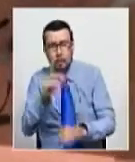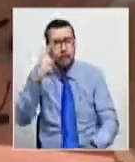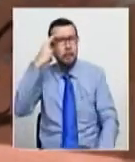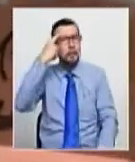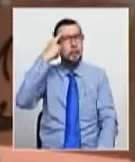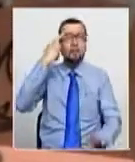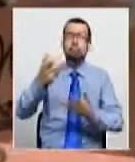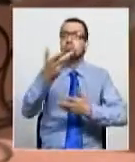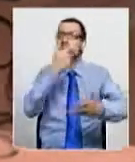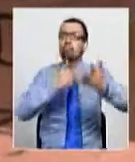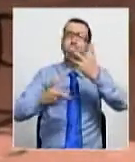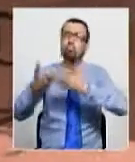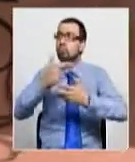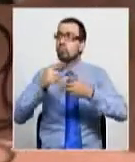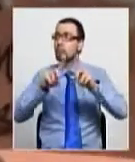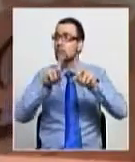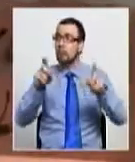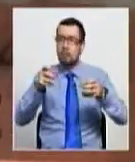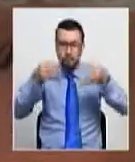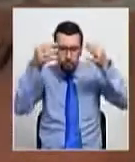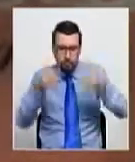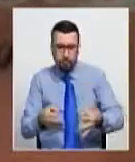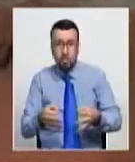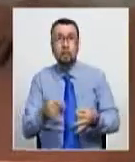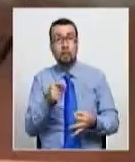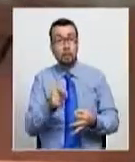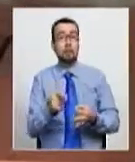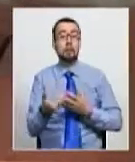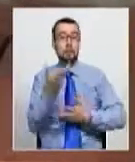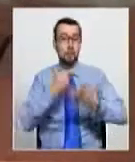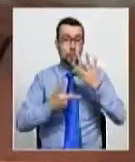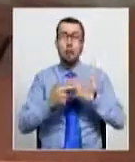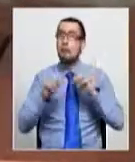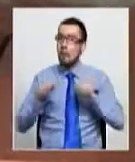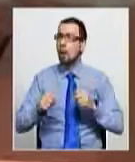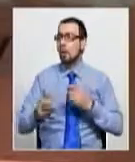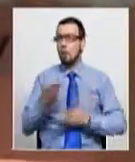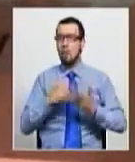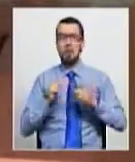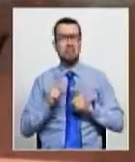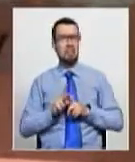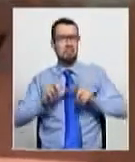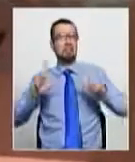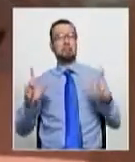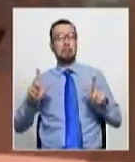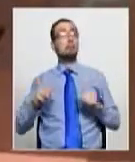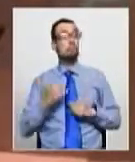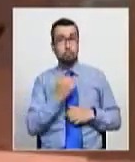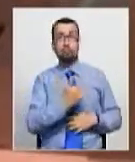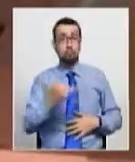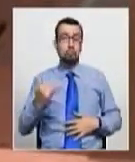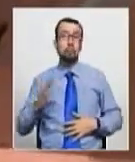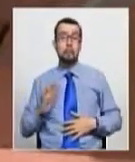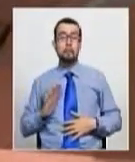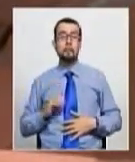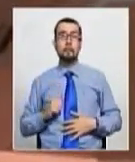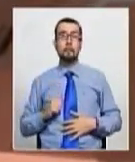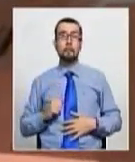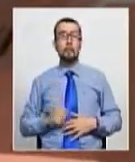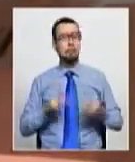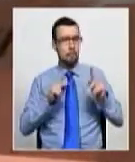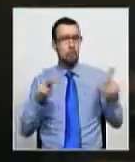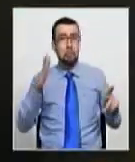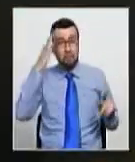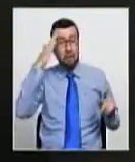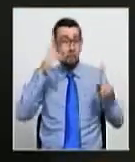se centre un tema específico y podamos compartir libremente los ciudadanos de a pie y las personas pues que saben